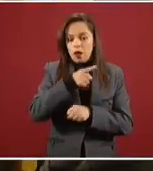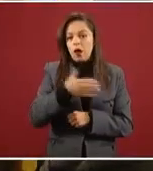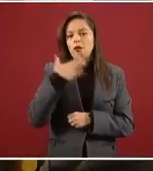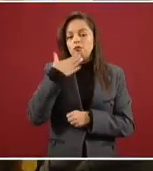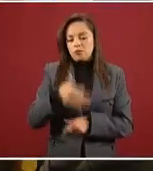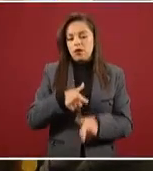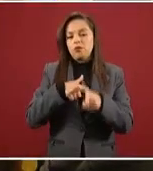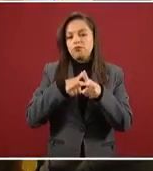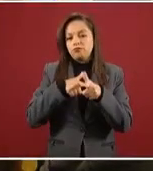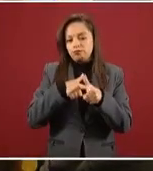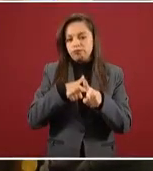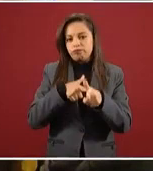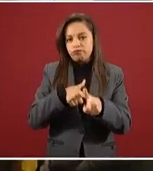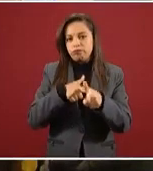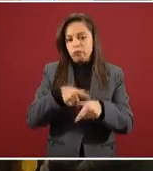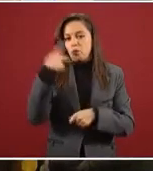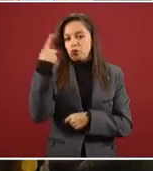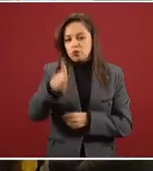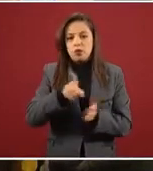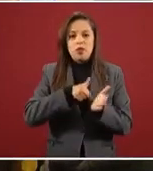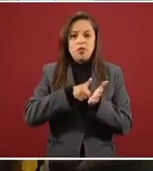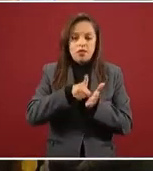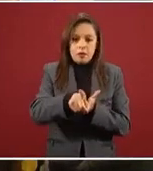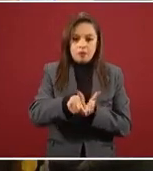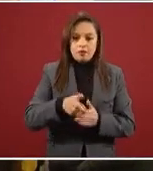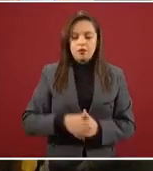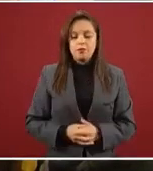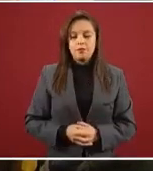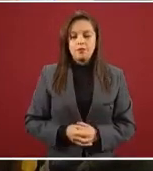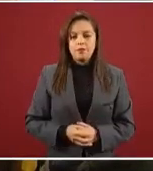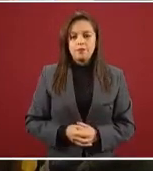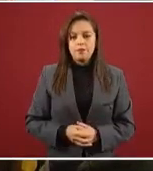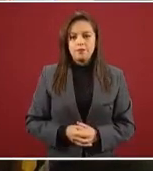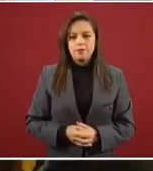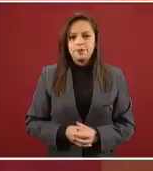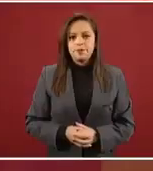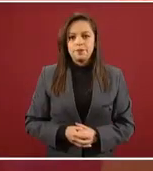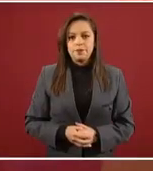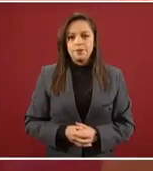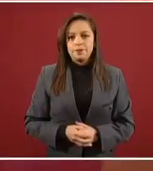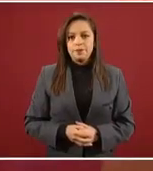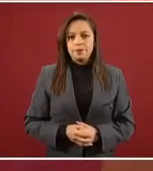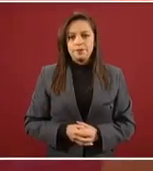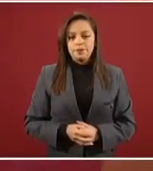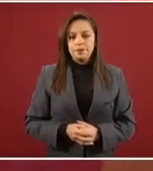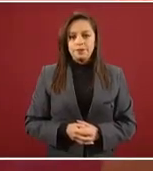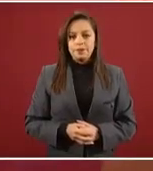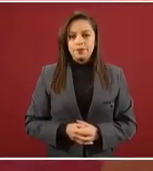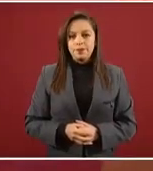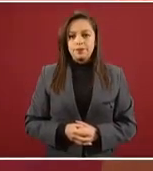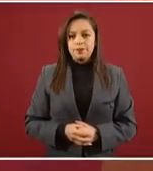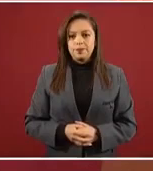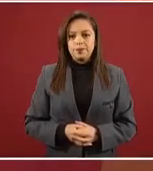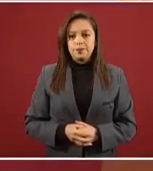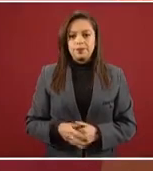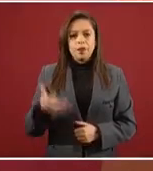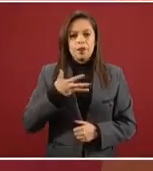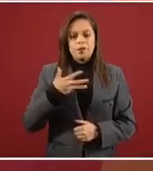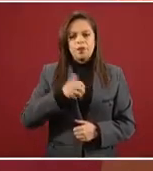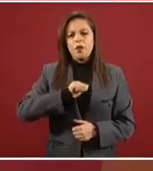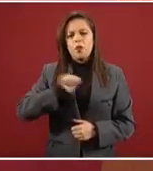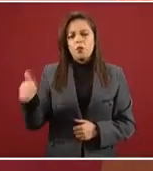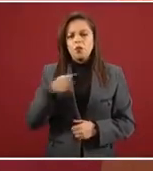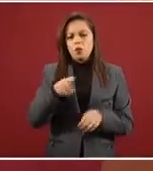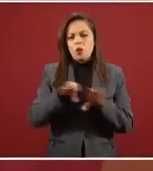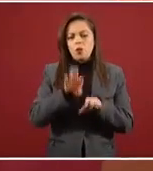sus derechos y en la provisión de los mismos. Otros elementos que estamos haciendo es flexibilizar esquemas de incorporación al